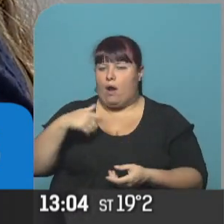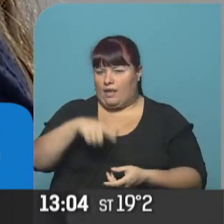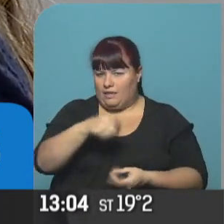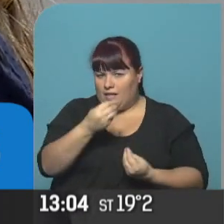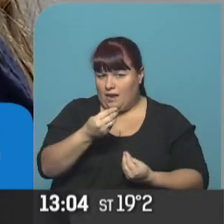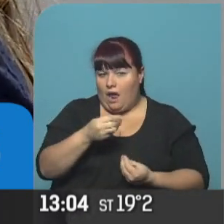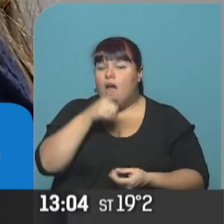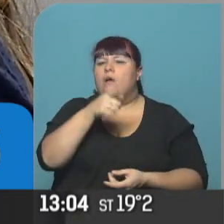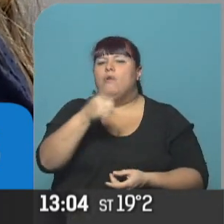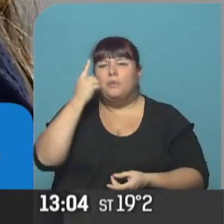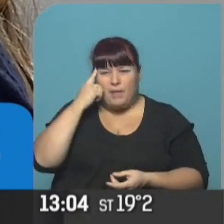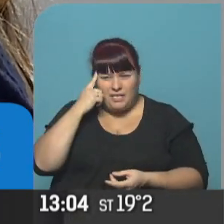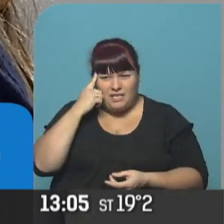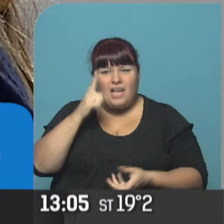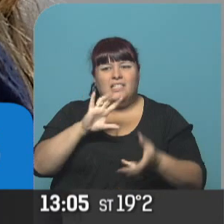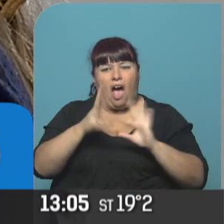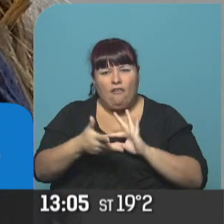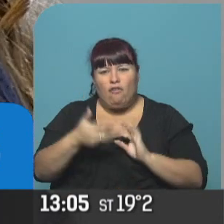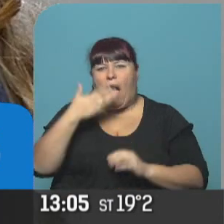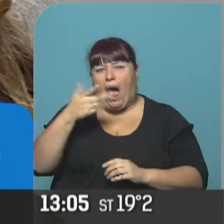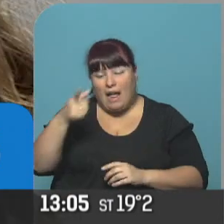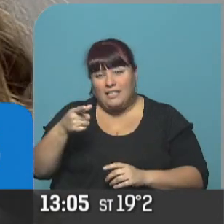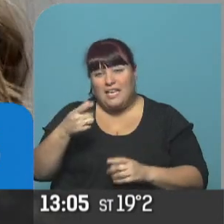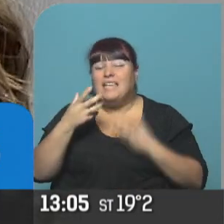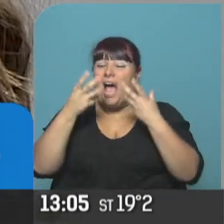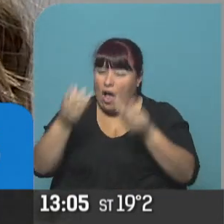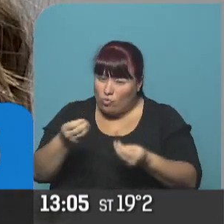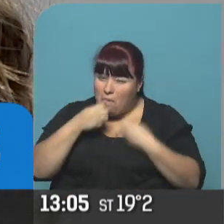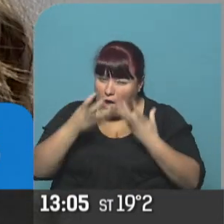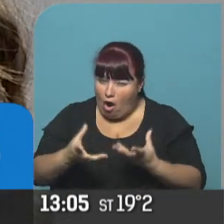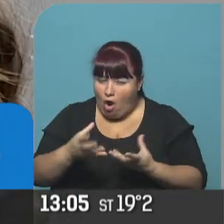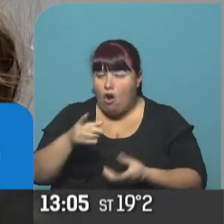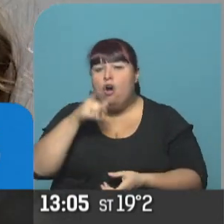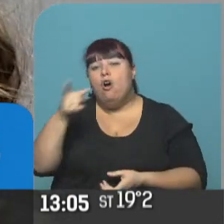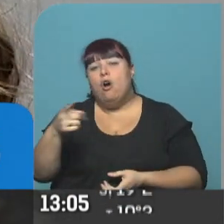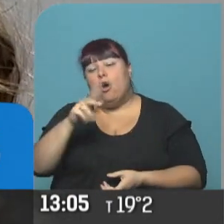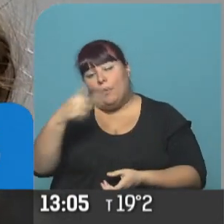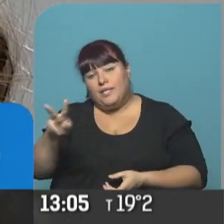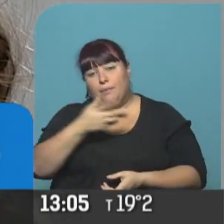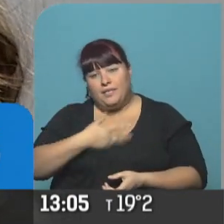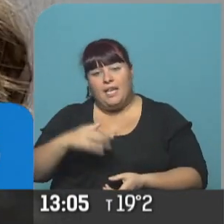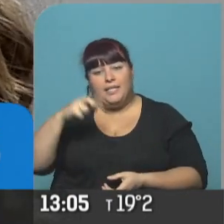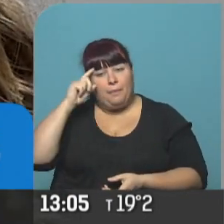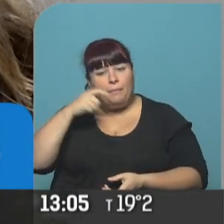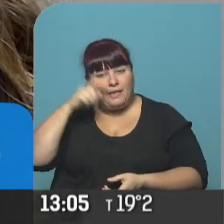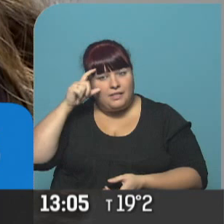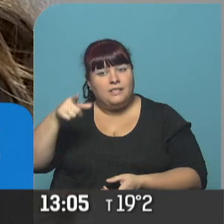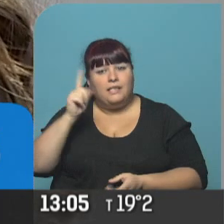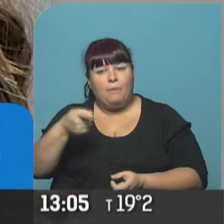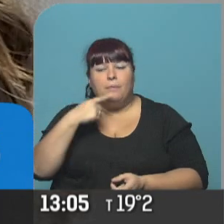¿Y cree usted que ese tipo de declaraciones ayuda? O vicepresidente Pence, usted